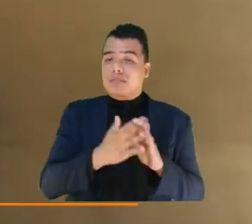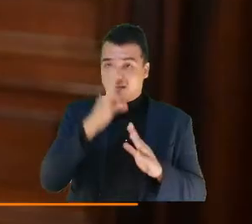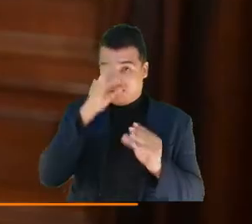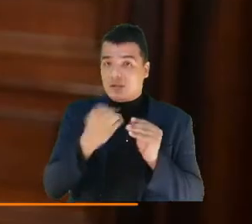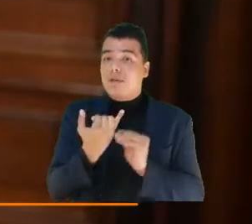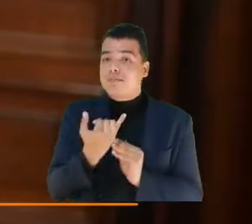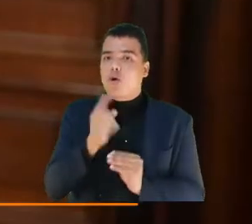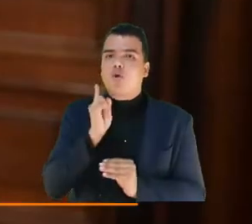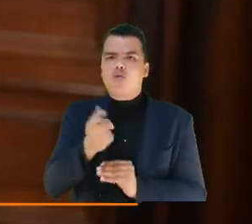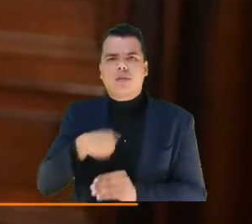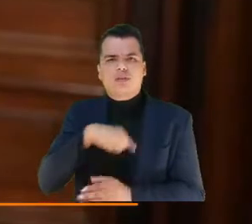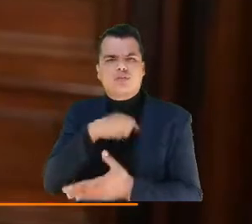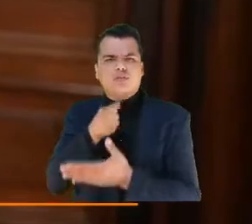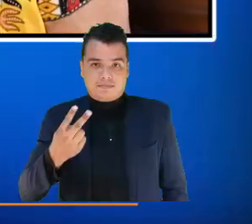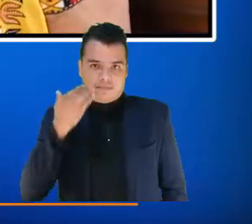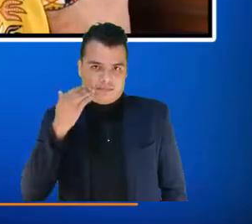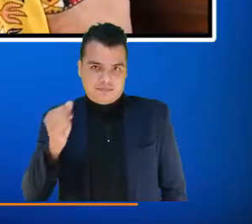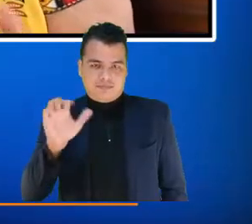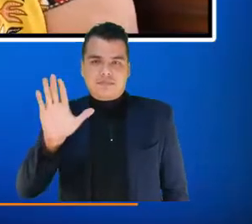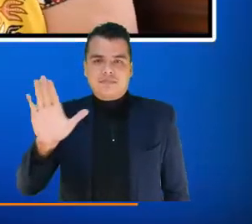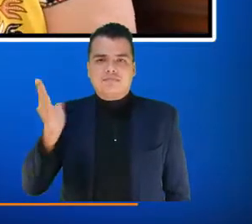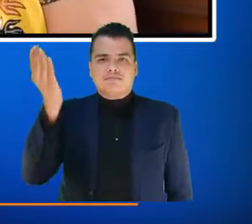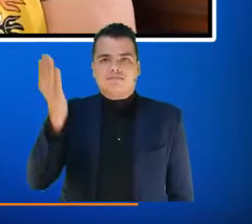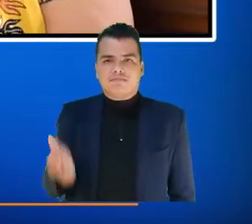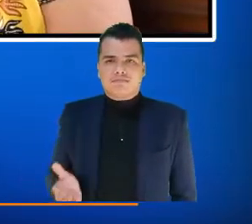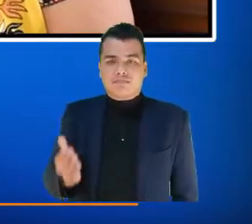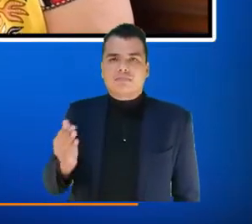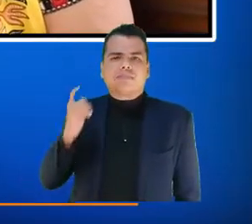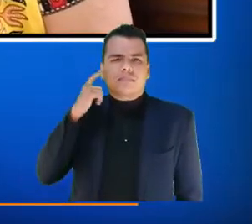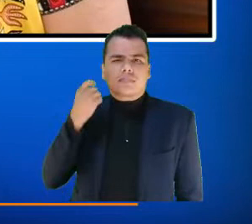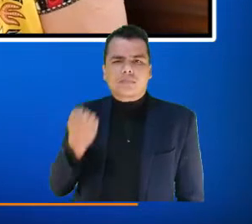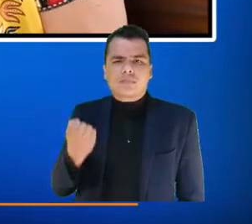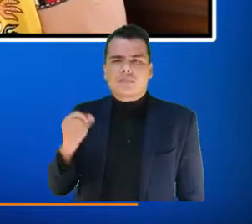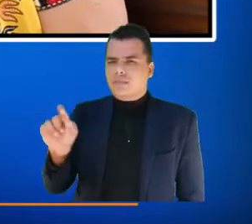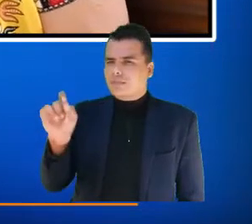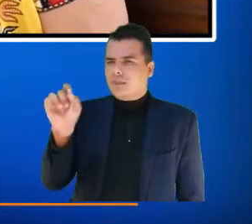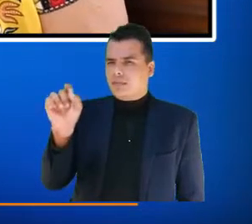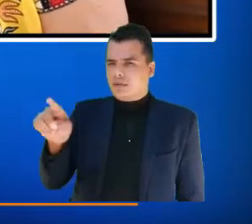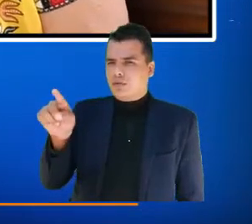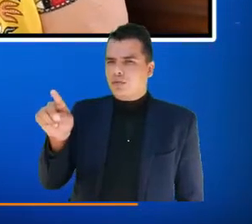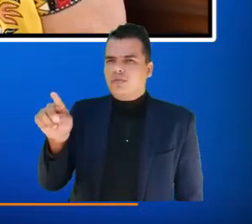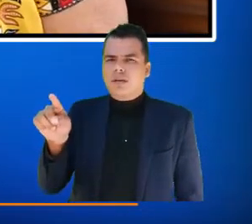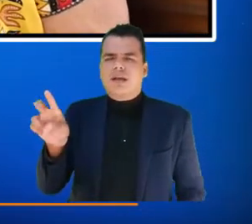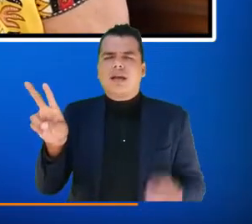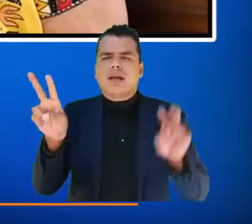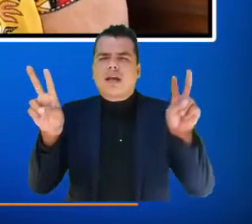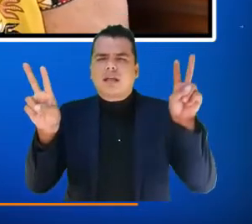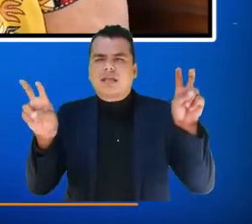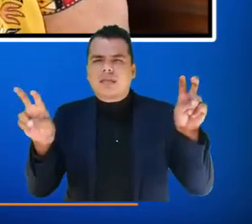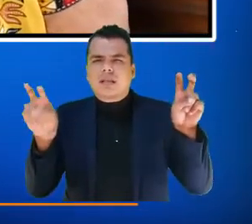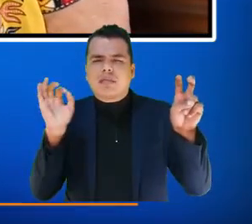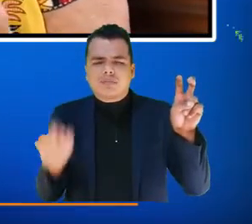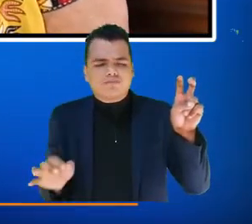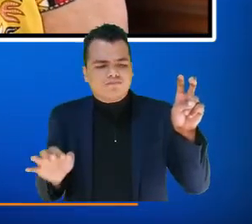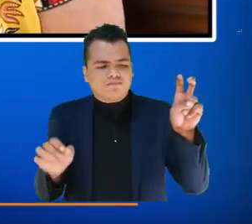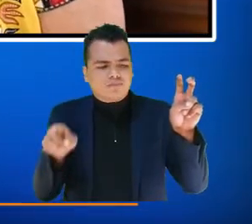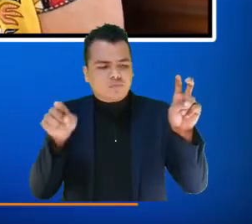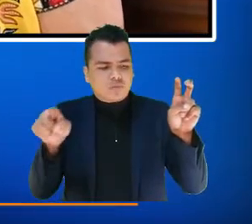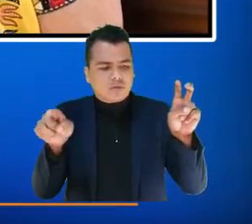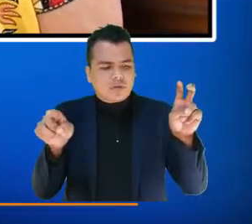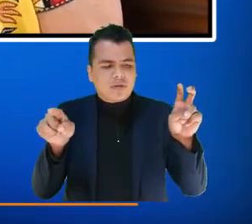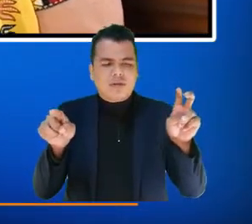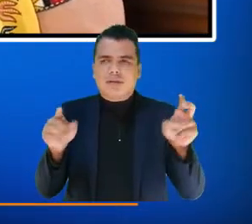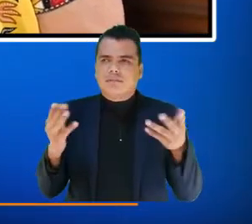paz. Muy importante, Francia. Francia, yo quisiera hacerle una pregunta que tiene que ver cómo ha